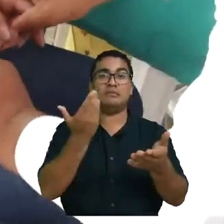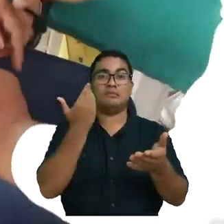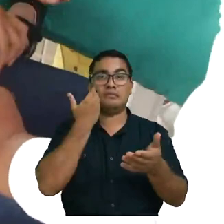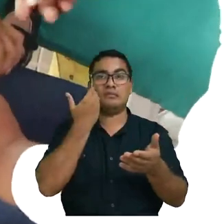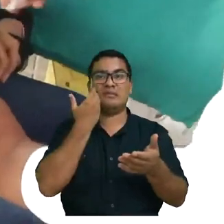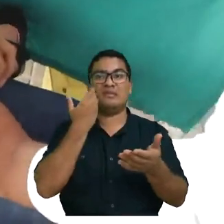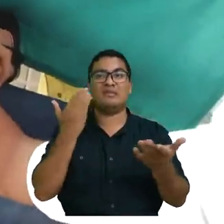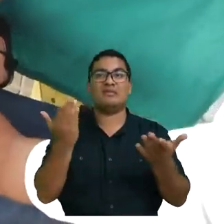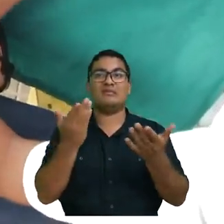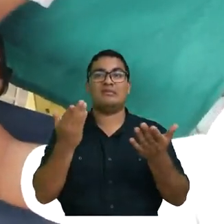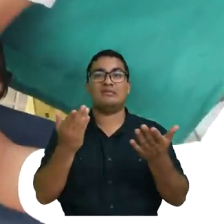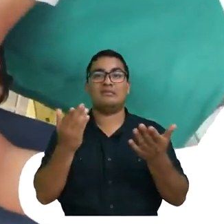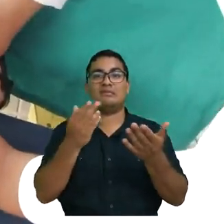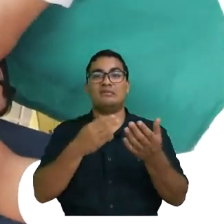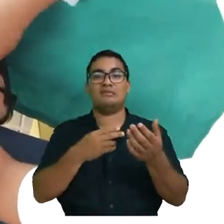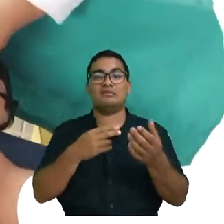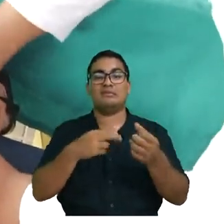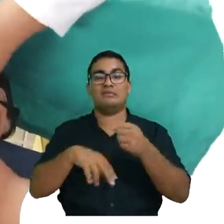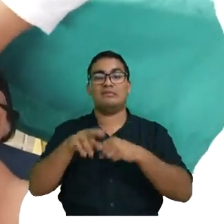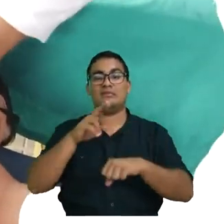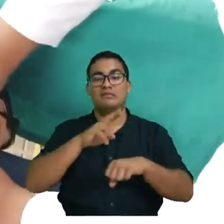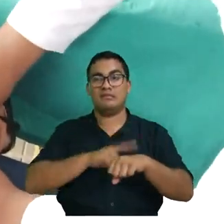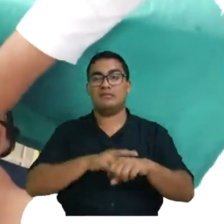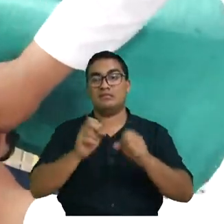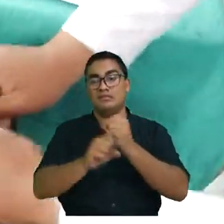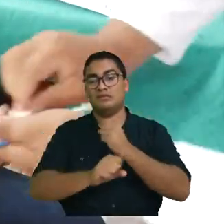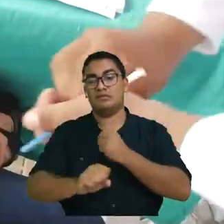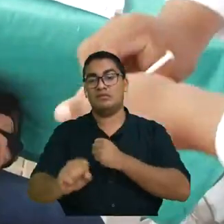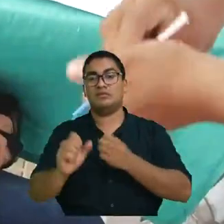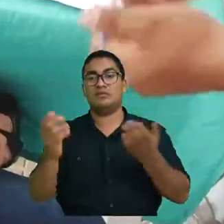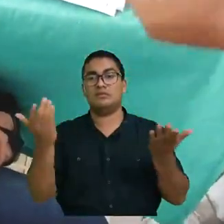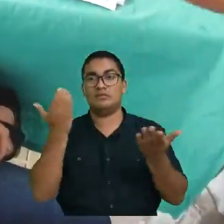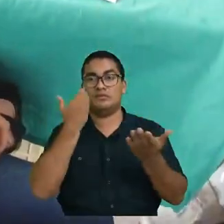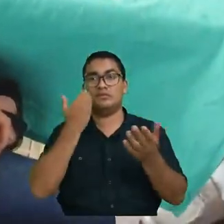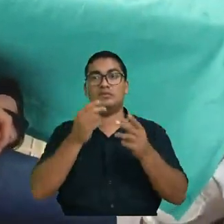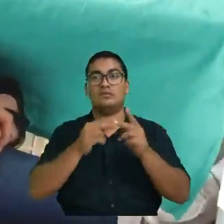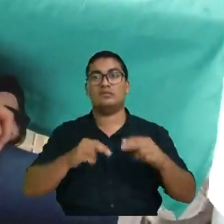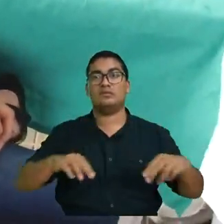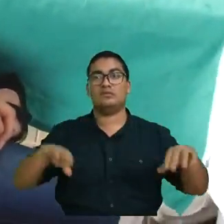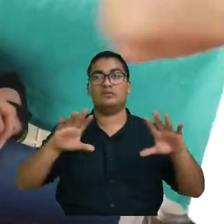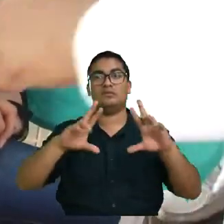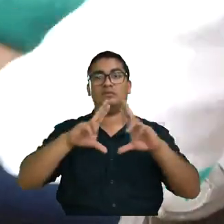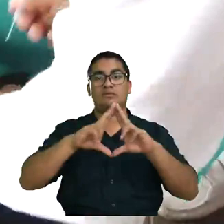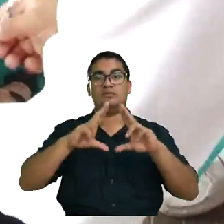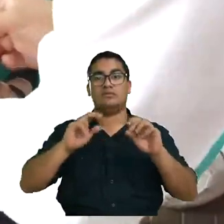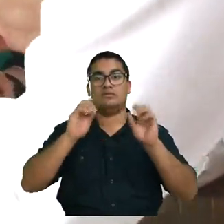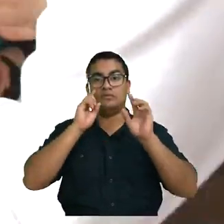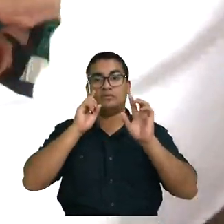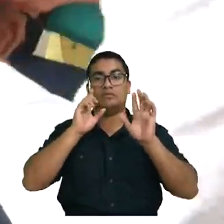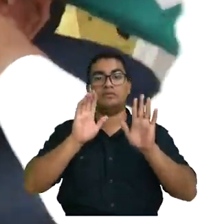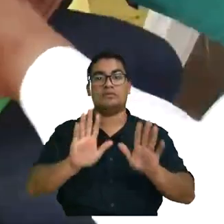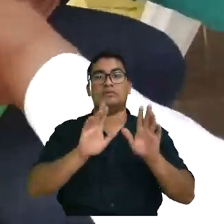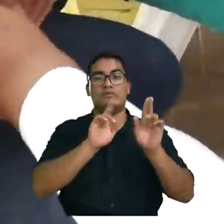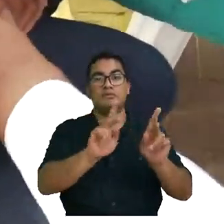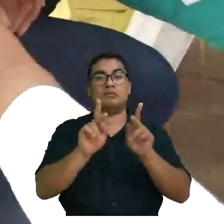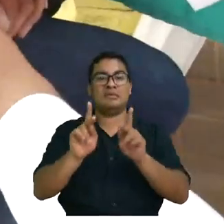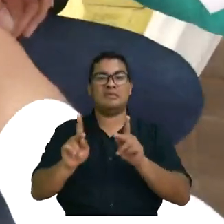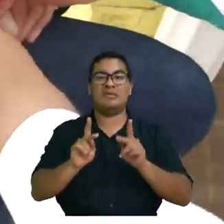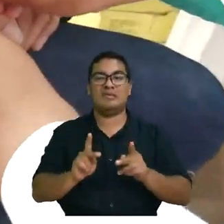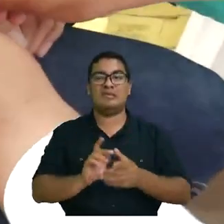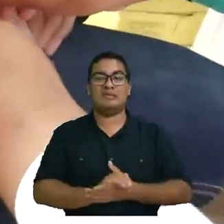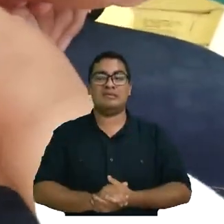y desarrolla campañas previas a que la enfermedad de manera natural llegue al país, y así protegemos a nuestra población. No